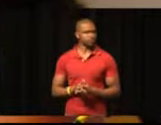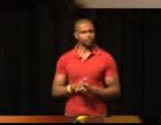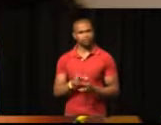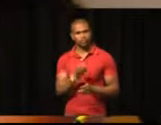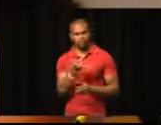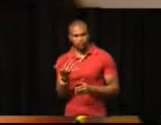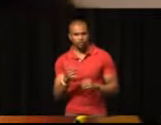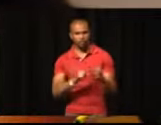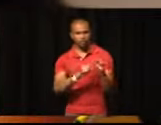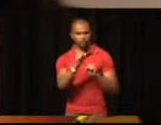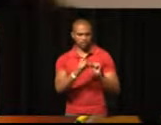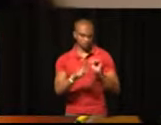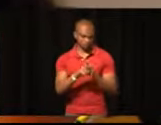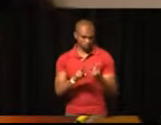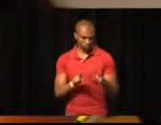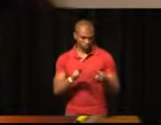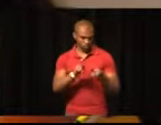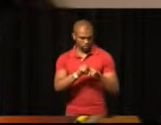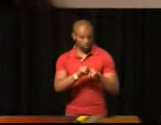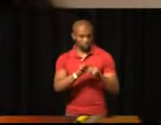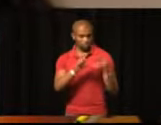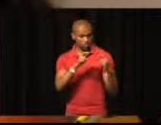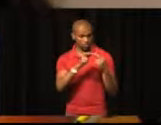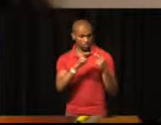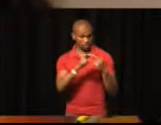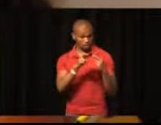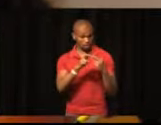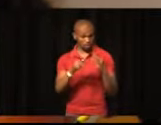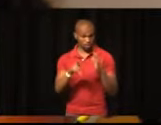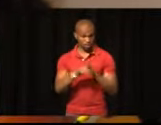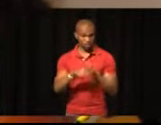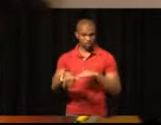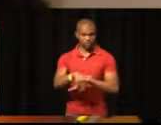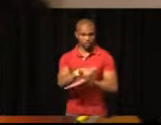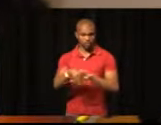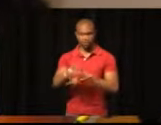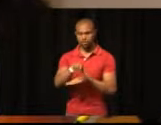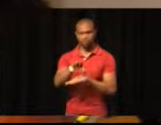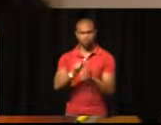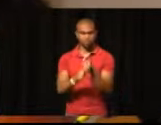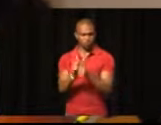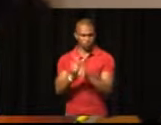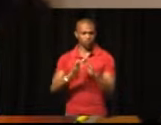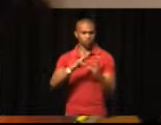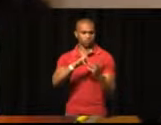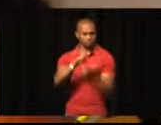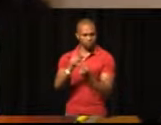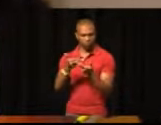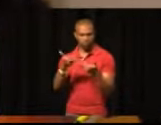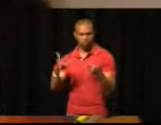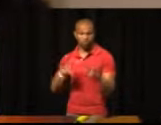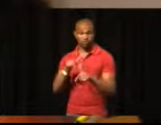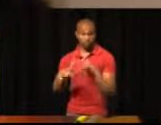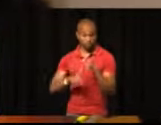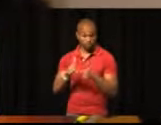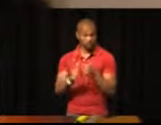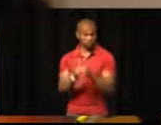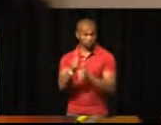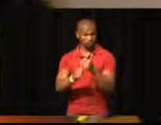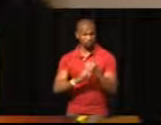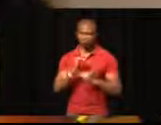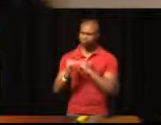Muchas de estas organizaciones que son miembros de la red de Football World y otras organizaciones que trabajan en el